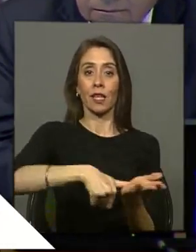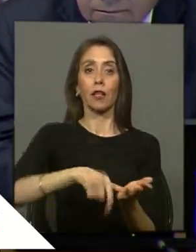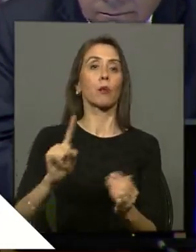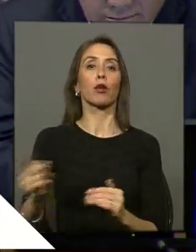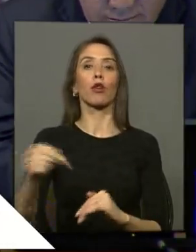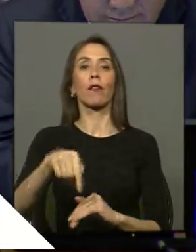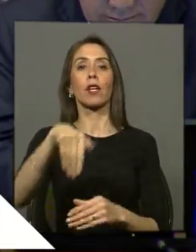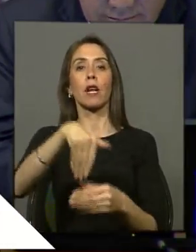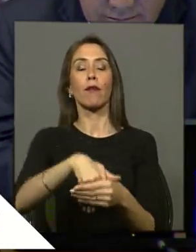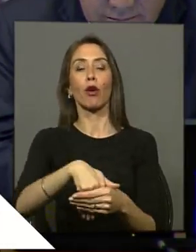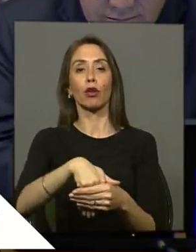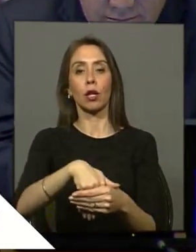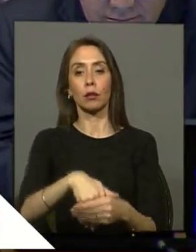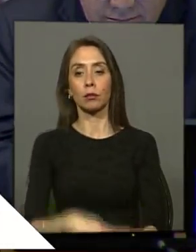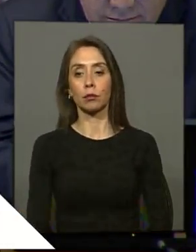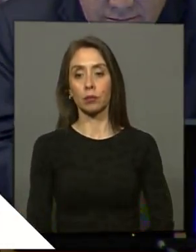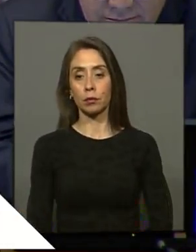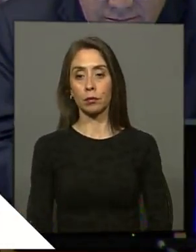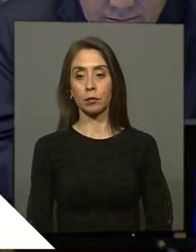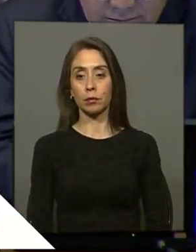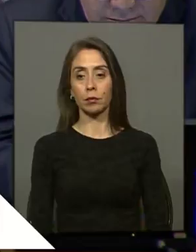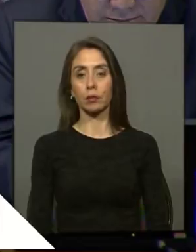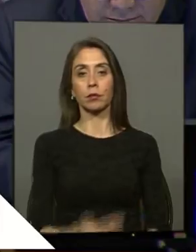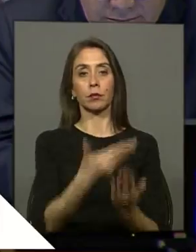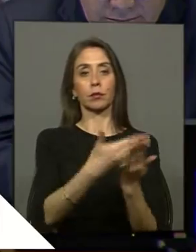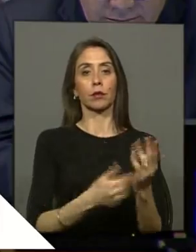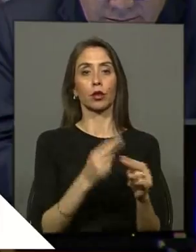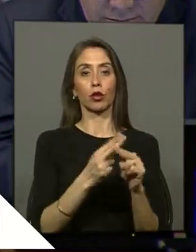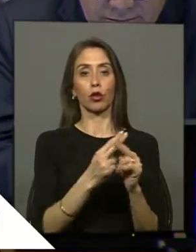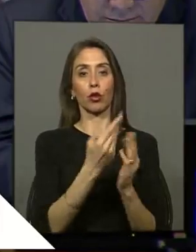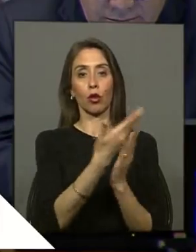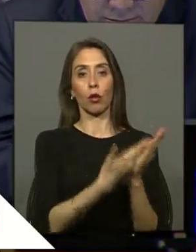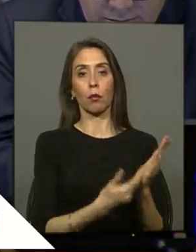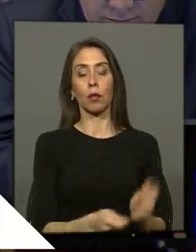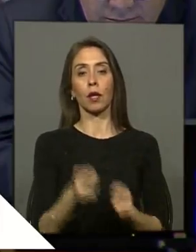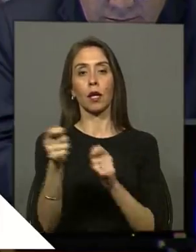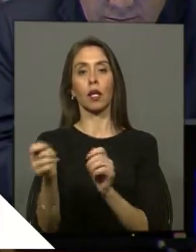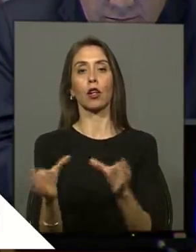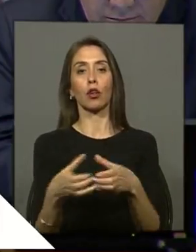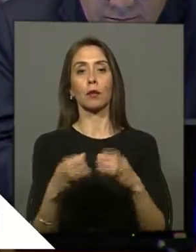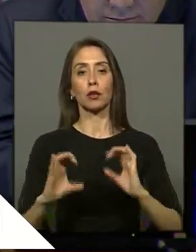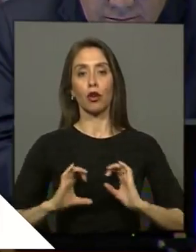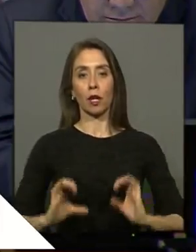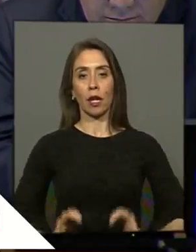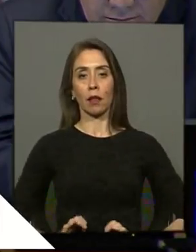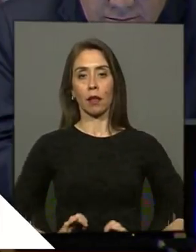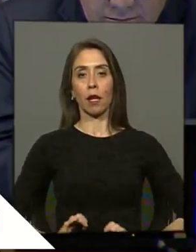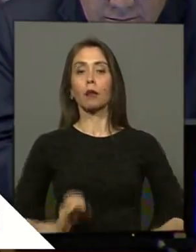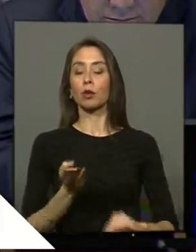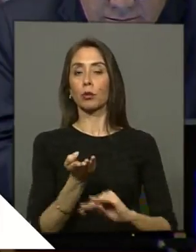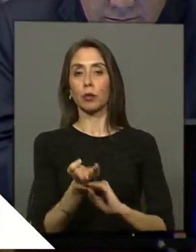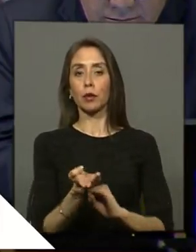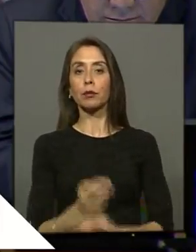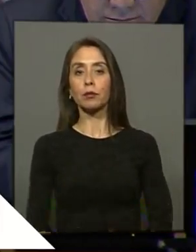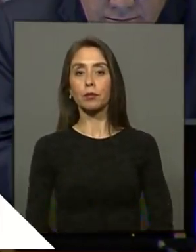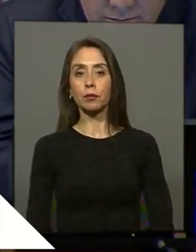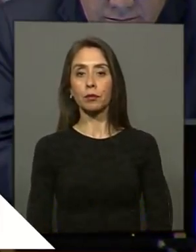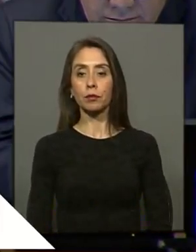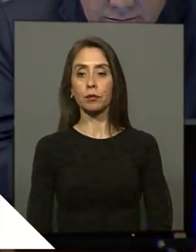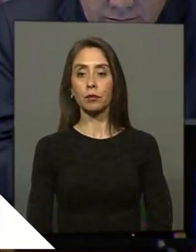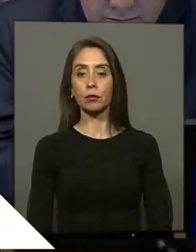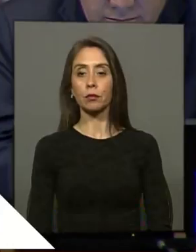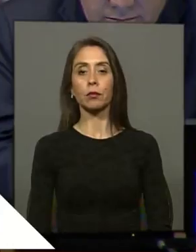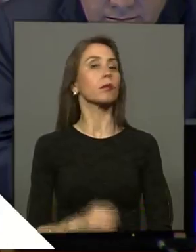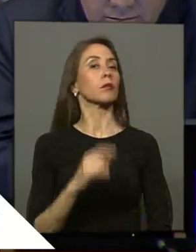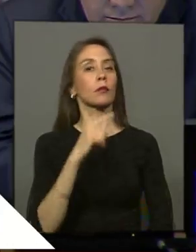votaciones y vamos a remitir la lista a la comisión de ética como sea solicitado quienes salió